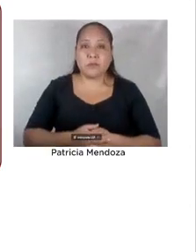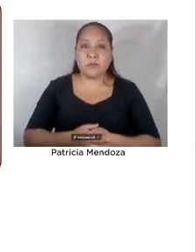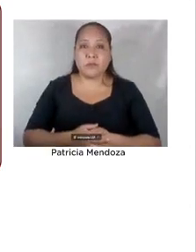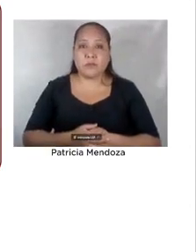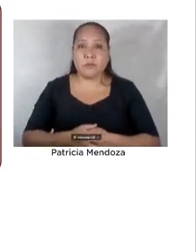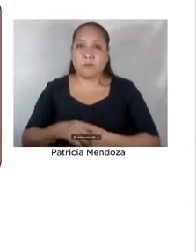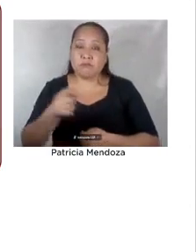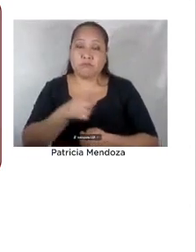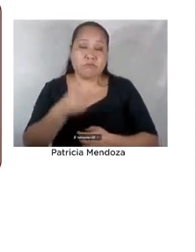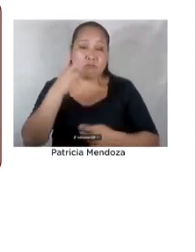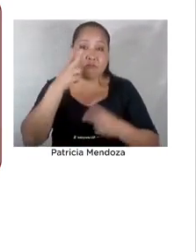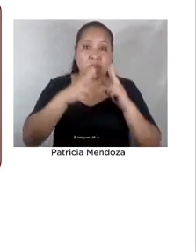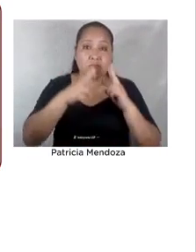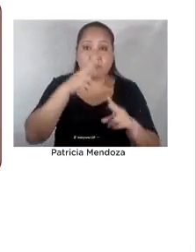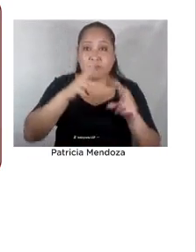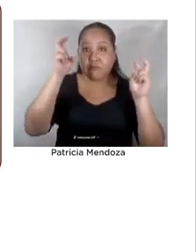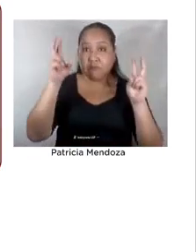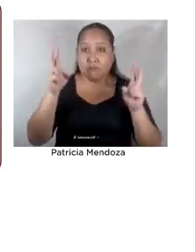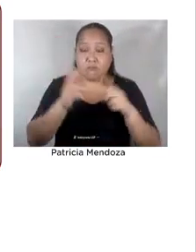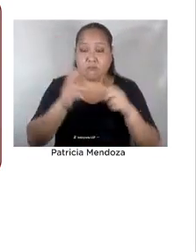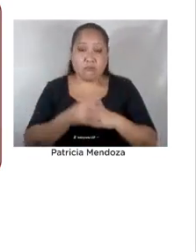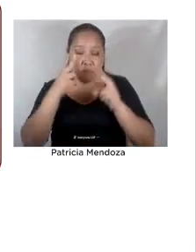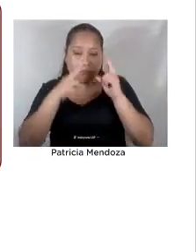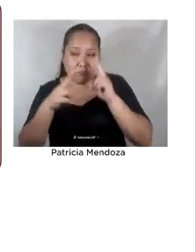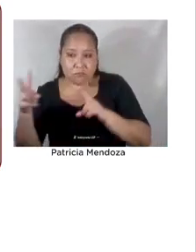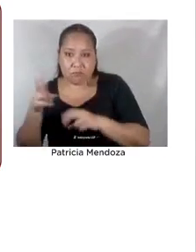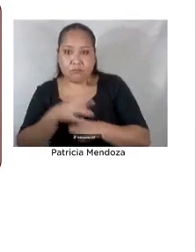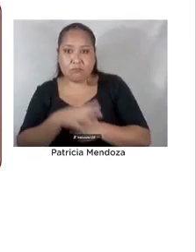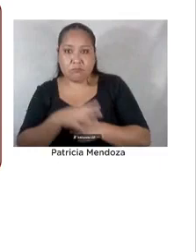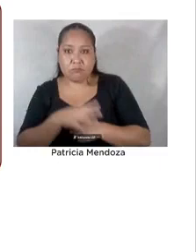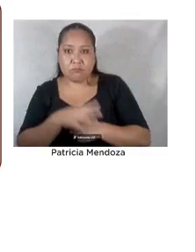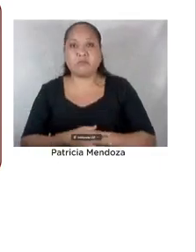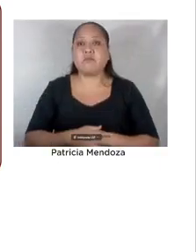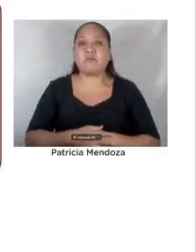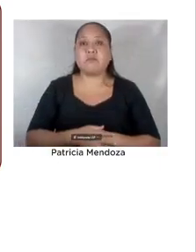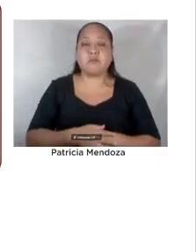volviendo a ir al tema de identificar mis emociones, ¿no? Entonces,